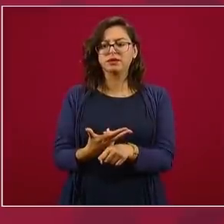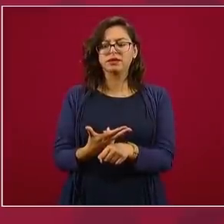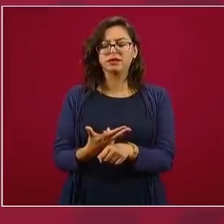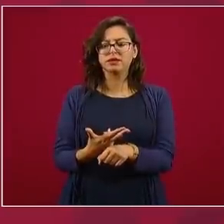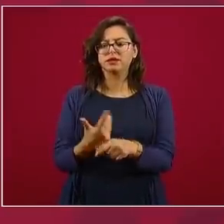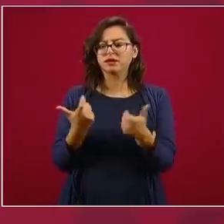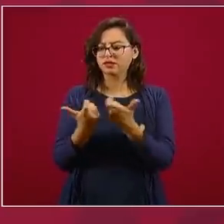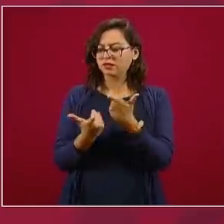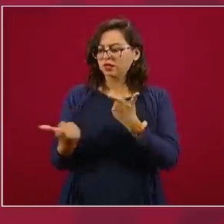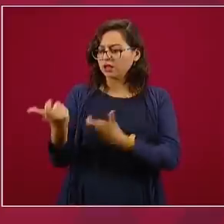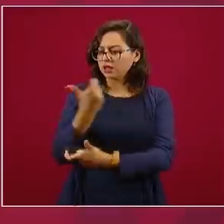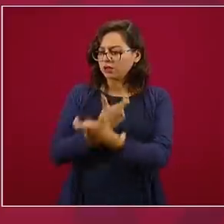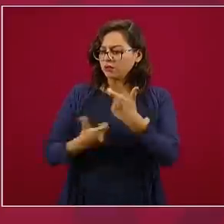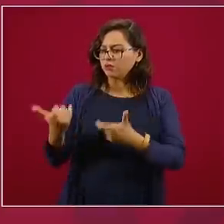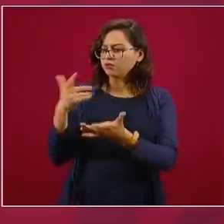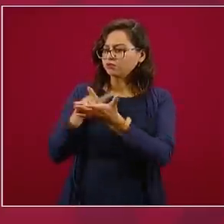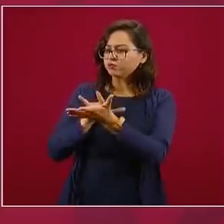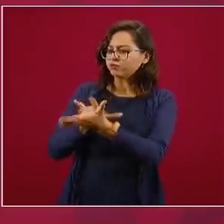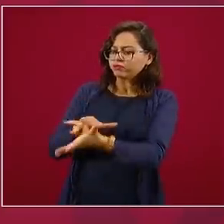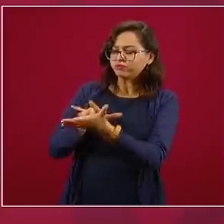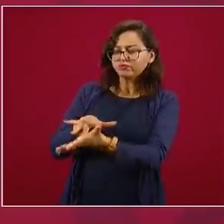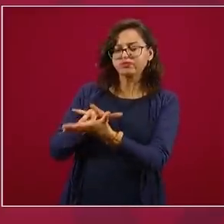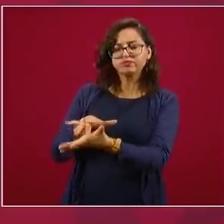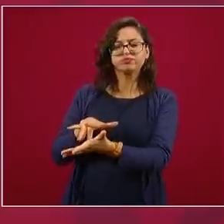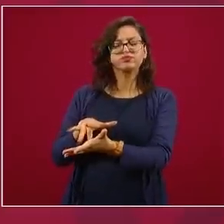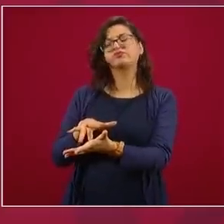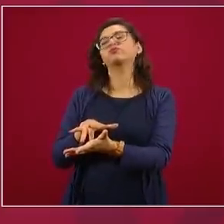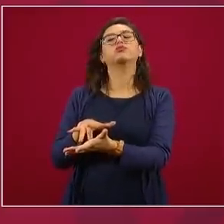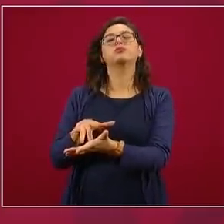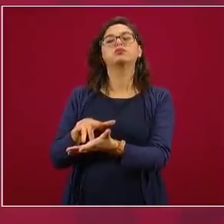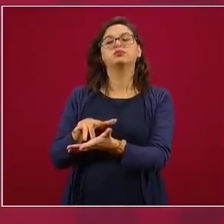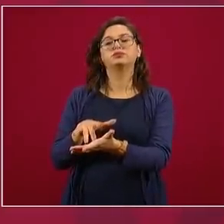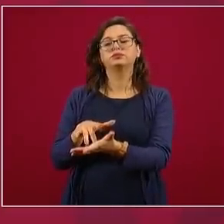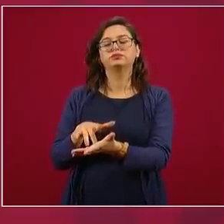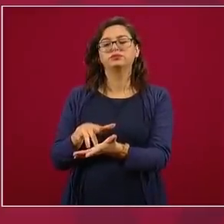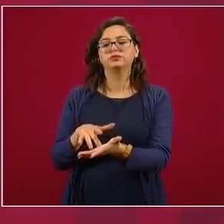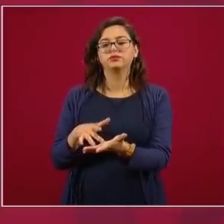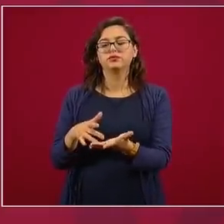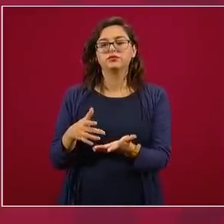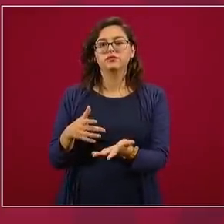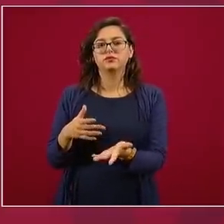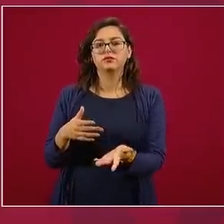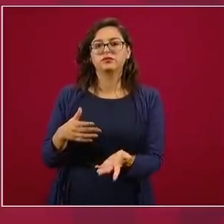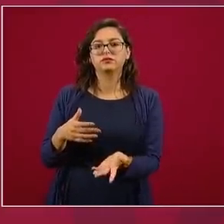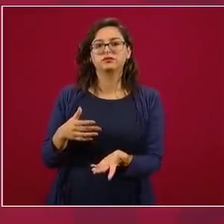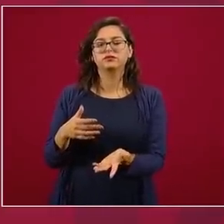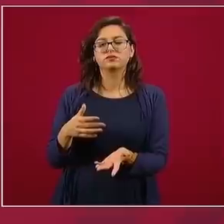de la economía popular, los que están